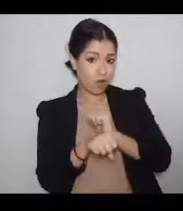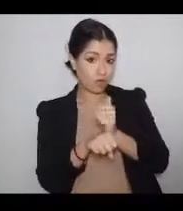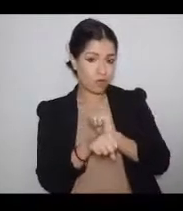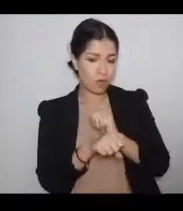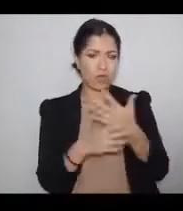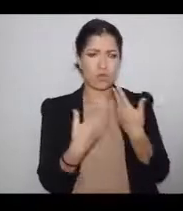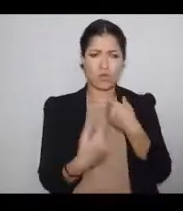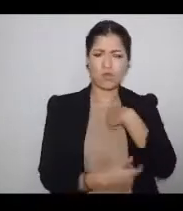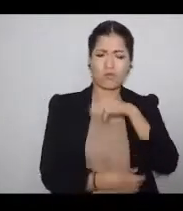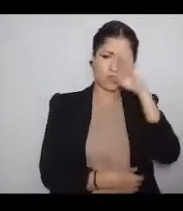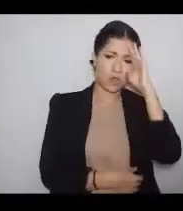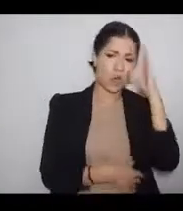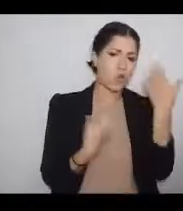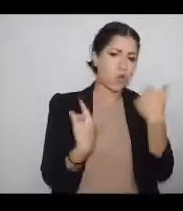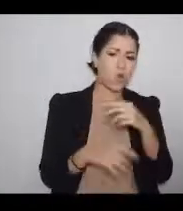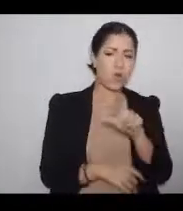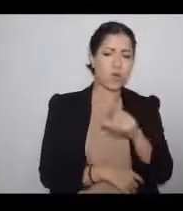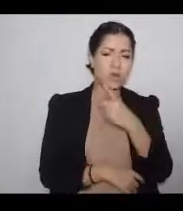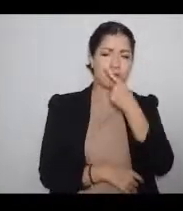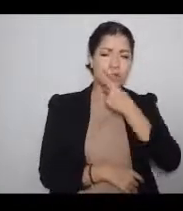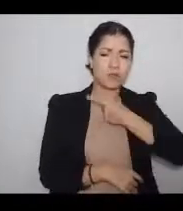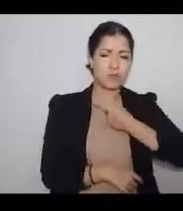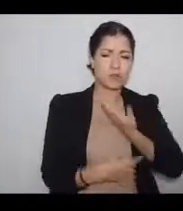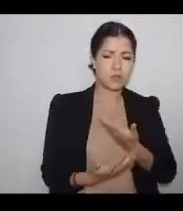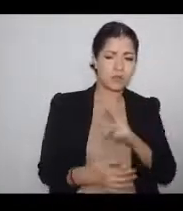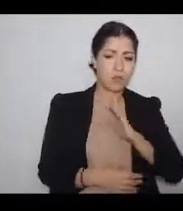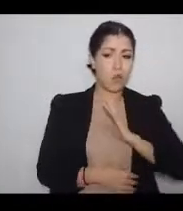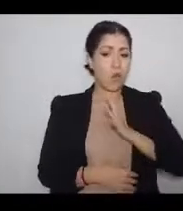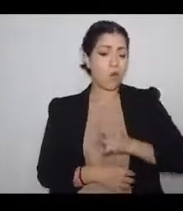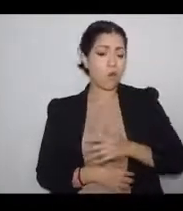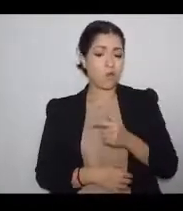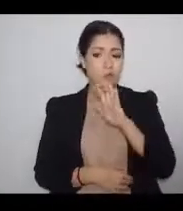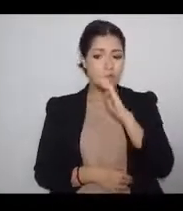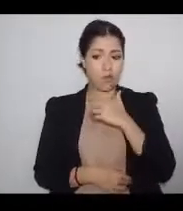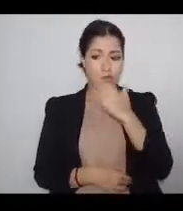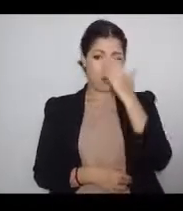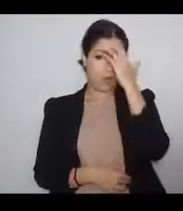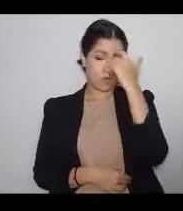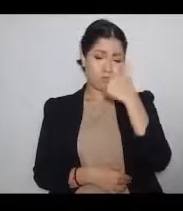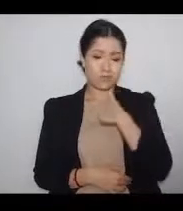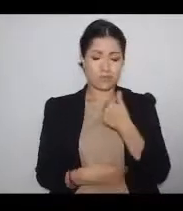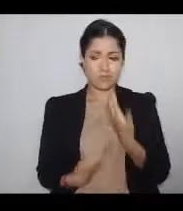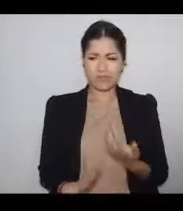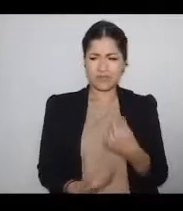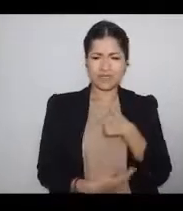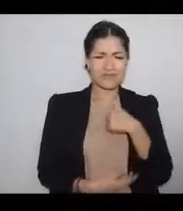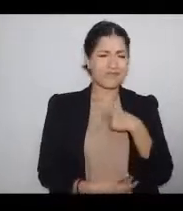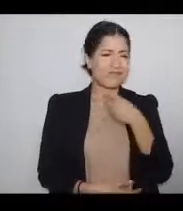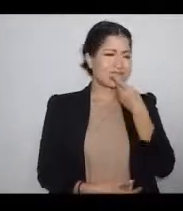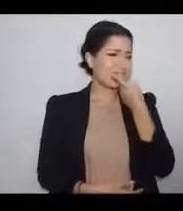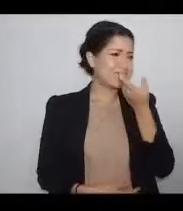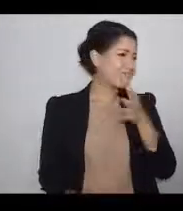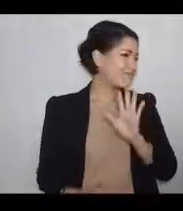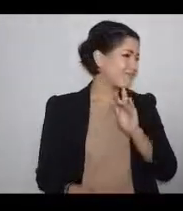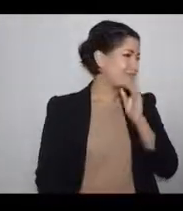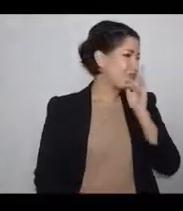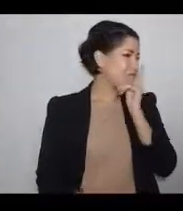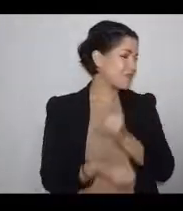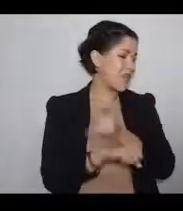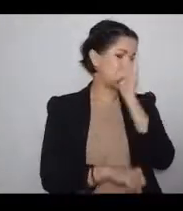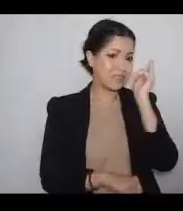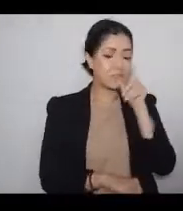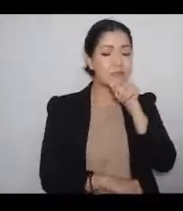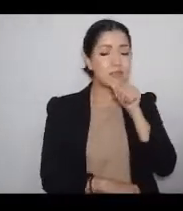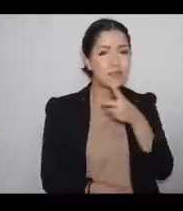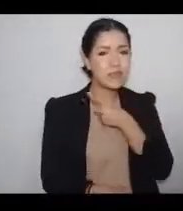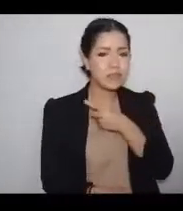profesional, pensé. Luego, cuando nos vimos en el meeting, pude haberte abrazado. Te habría desprestigiado frente